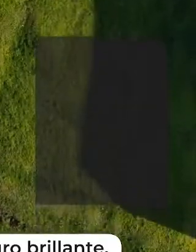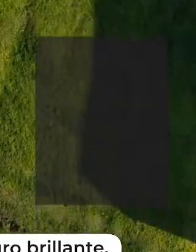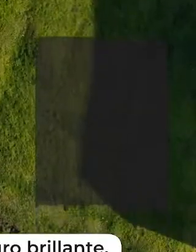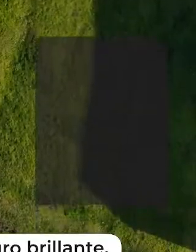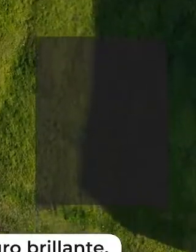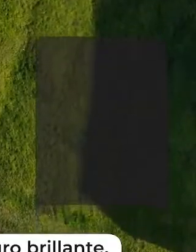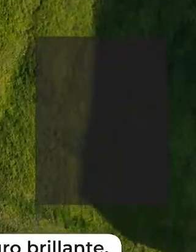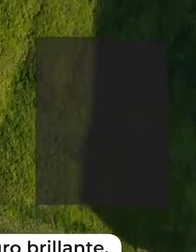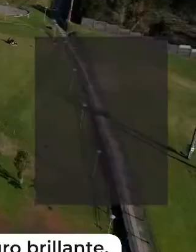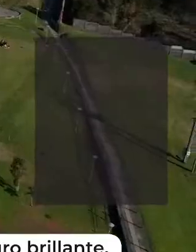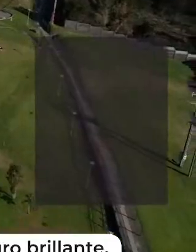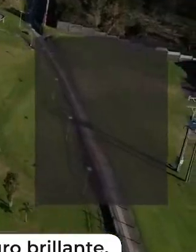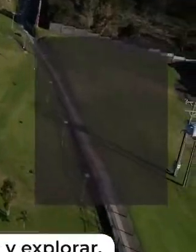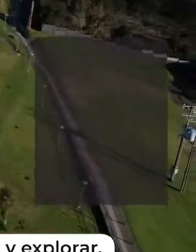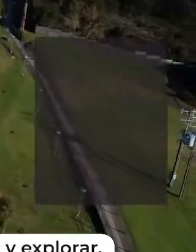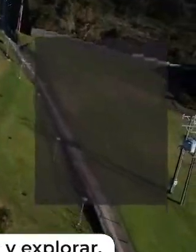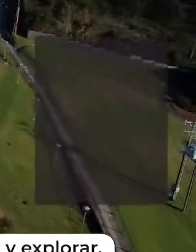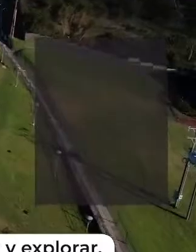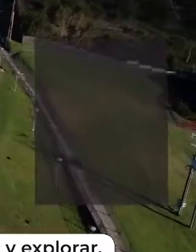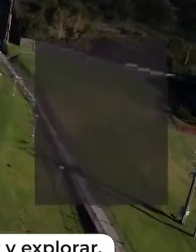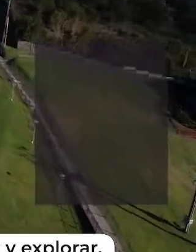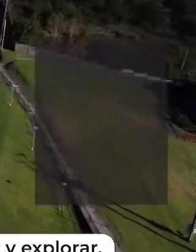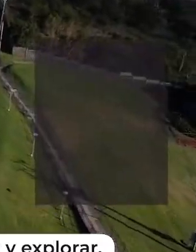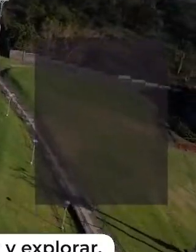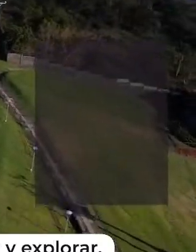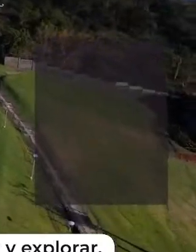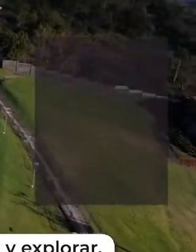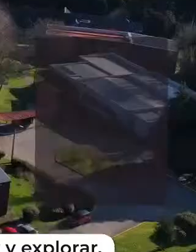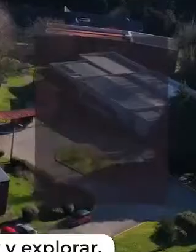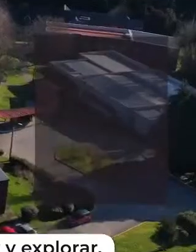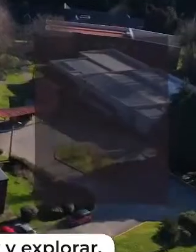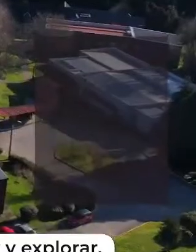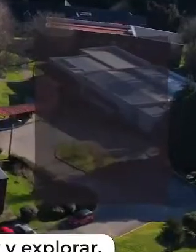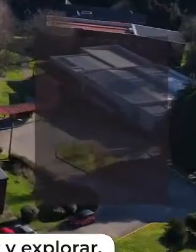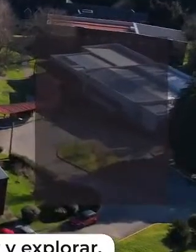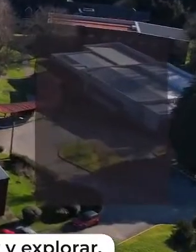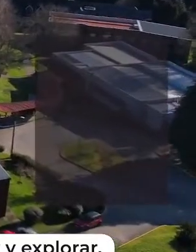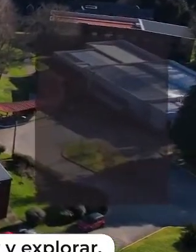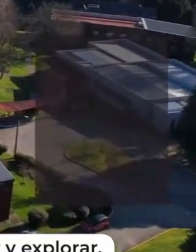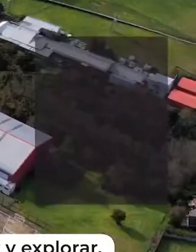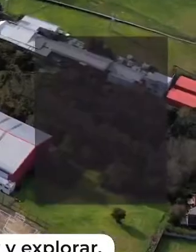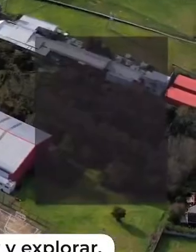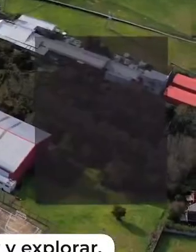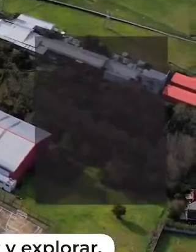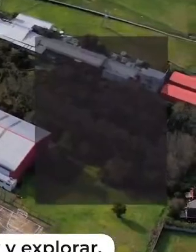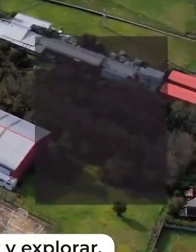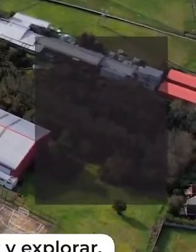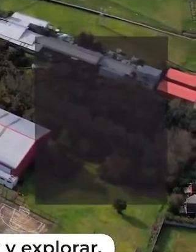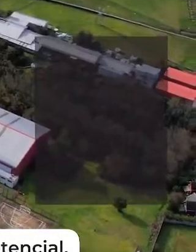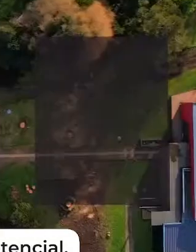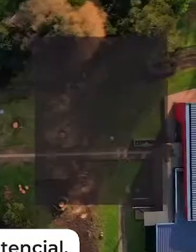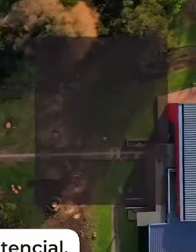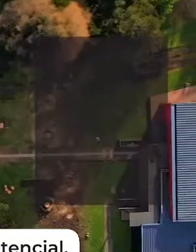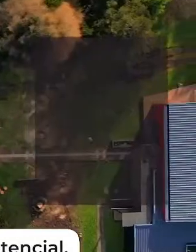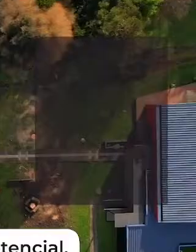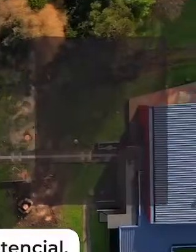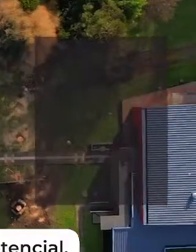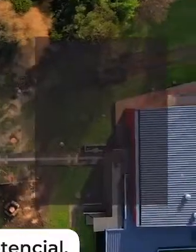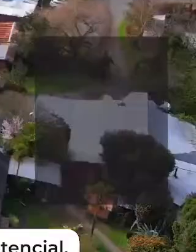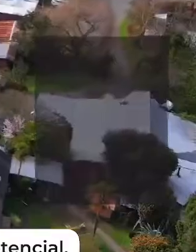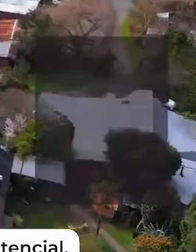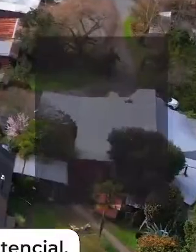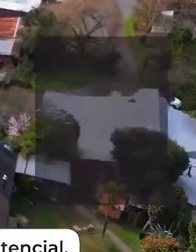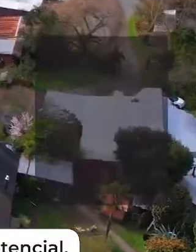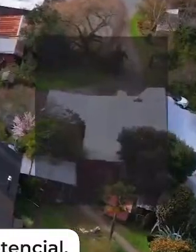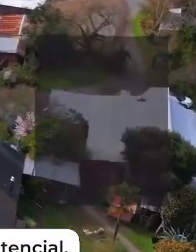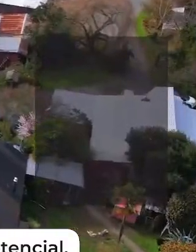construir un futuro brillante. Te ofrecemos un entorno único para aprender, crecer y explorar. Si buscas un